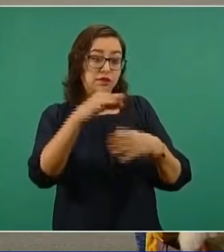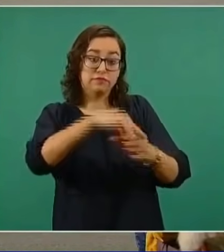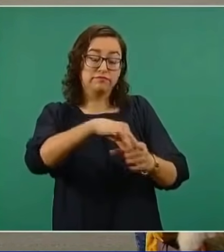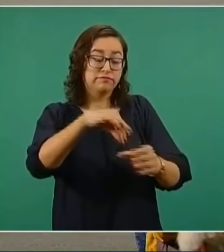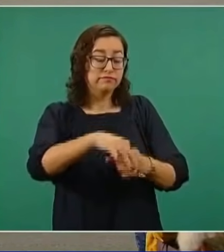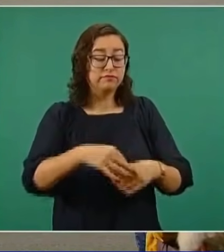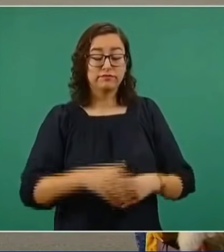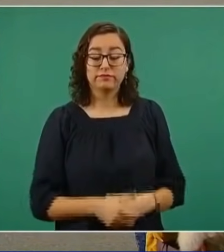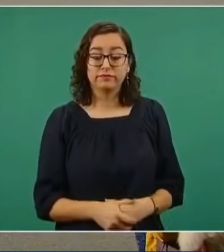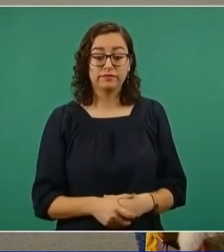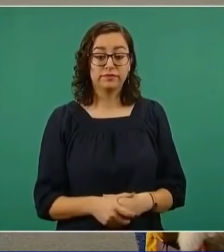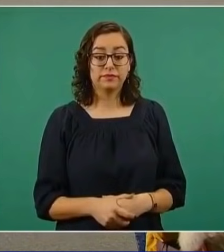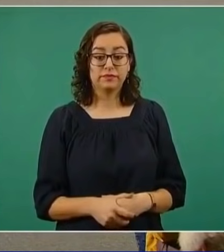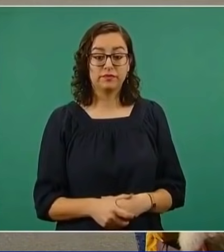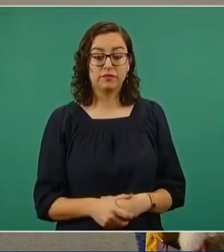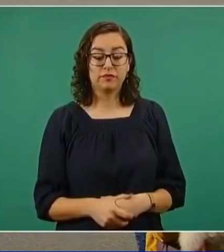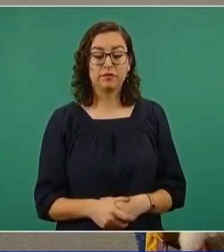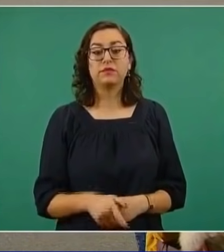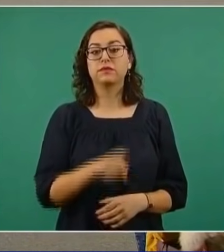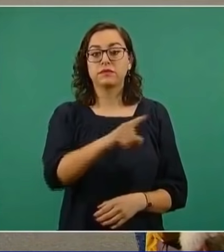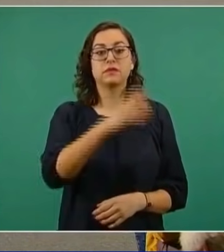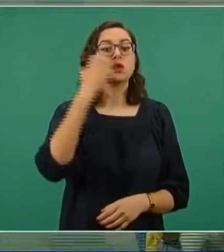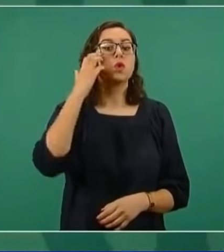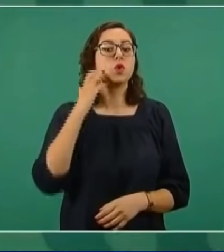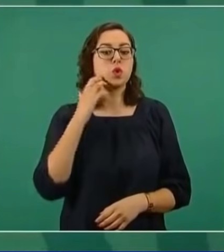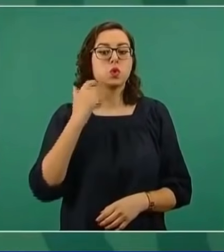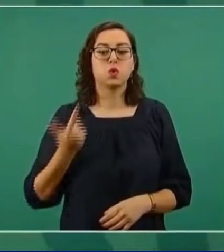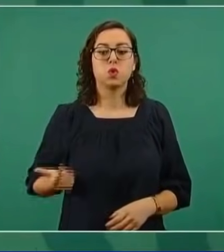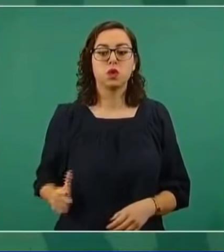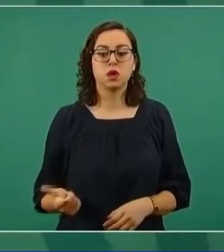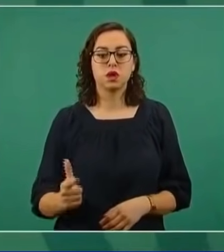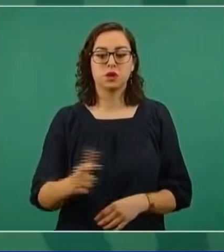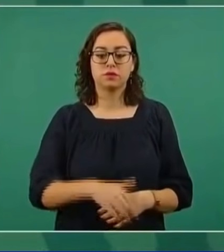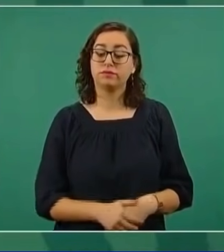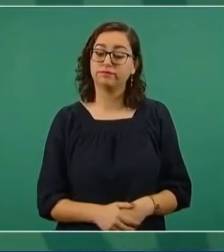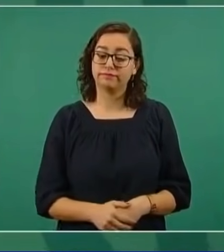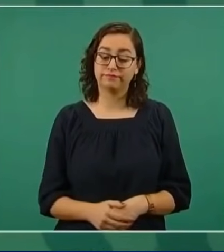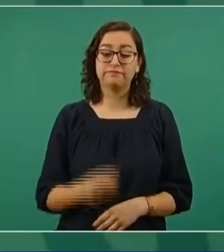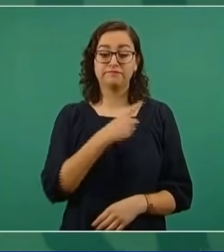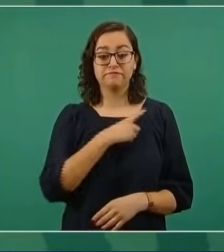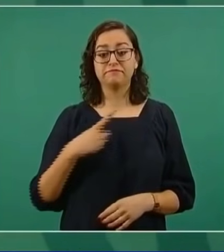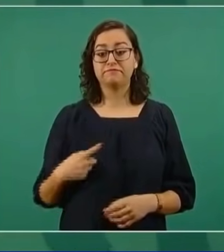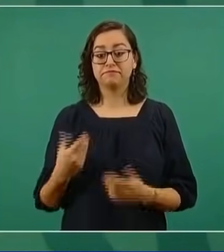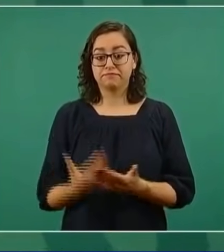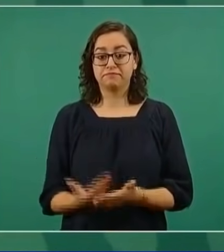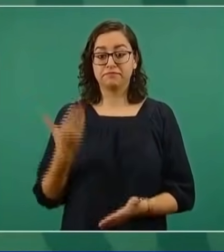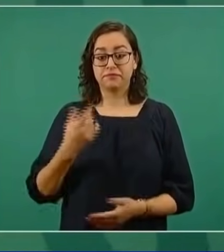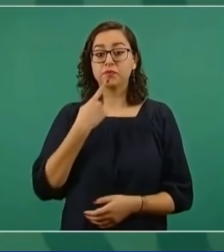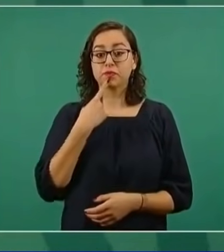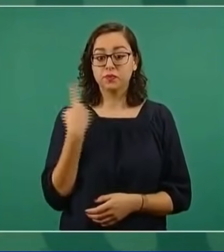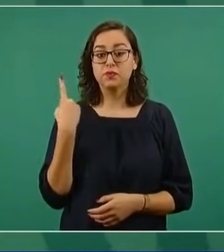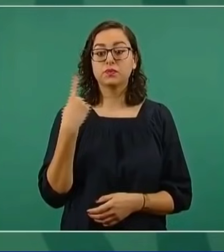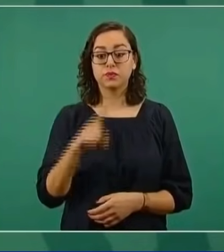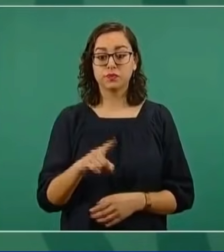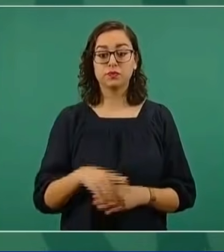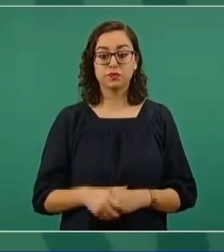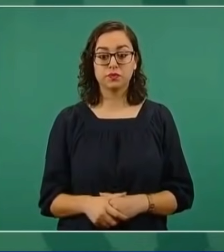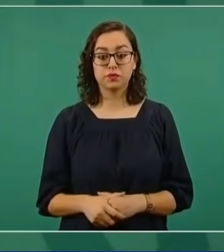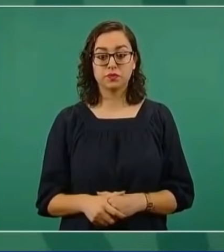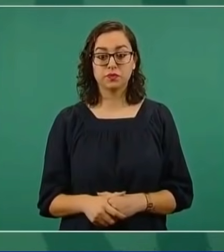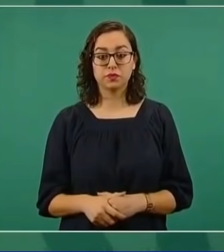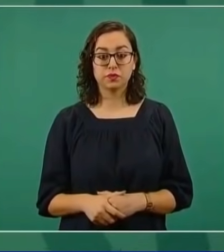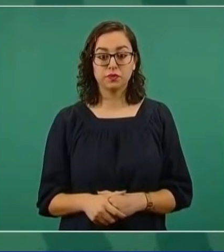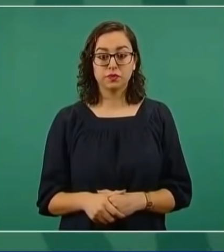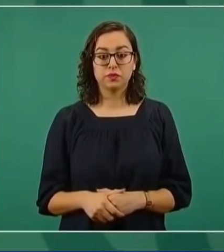están entregando con su mando como uno y hay que denunciarlo este nosotros lo vamos a enviar a